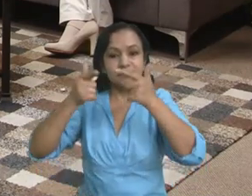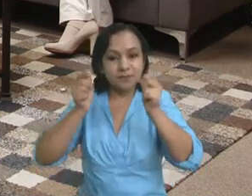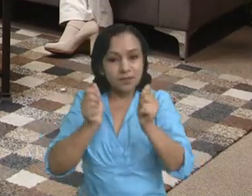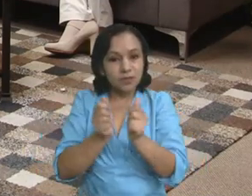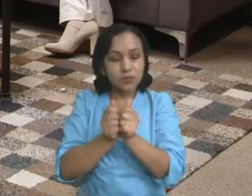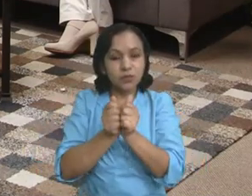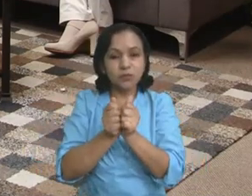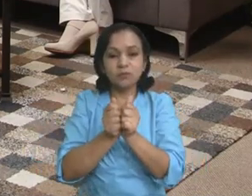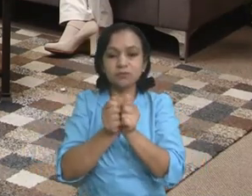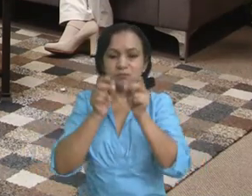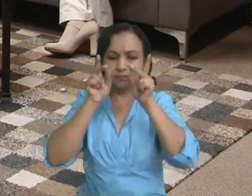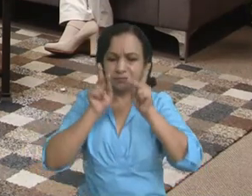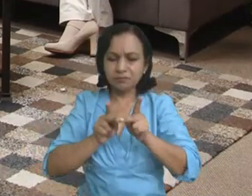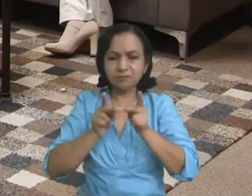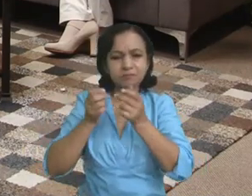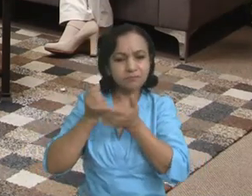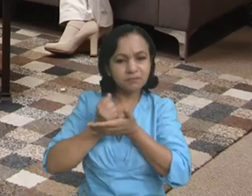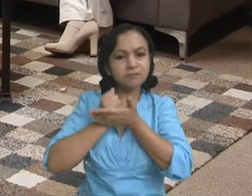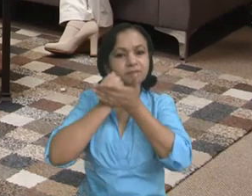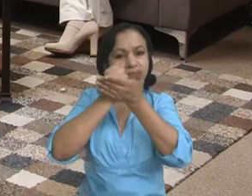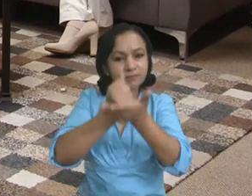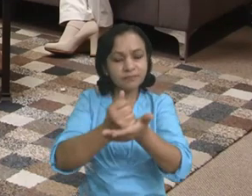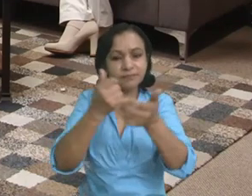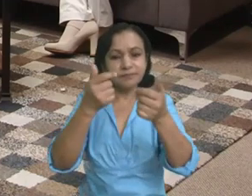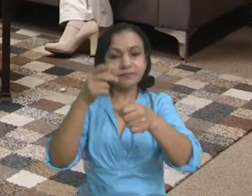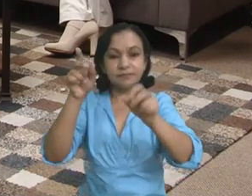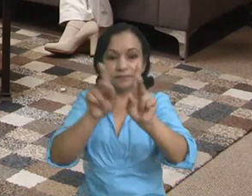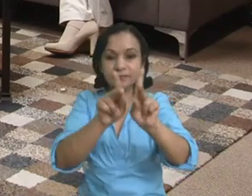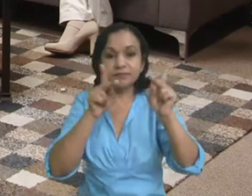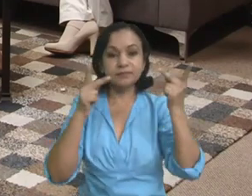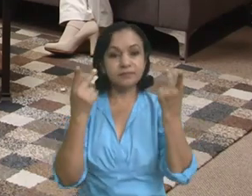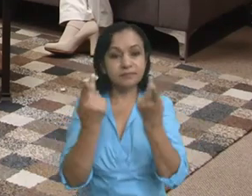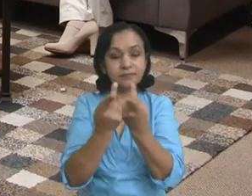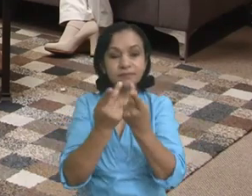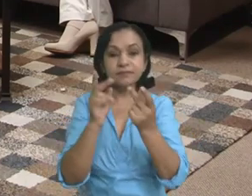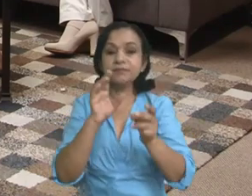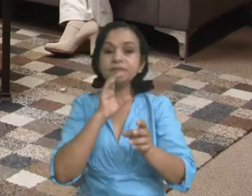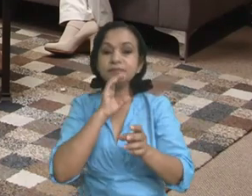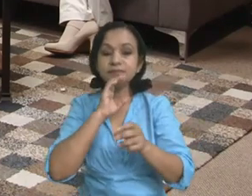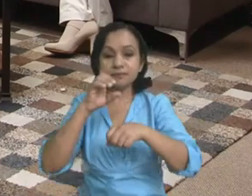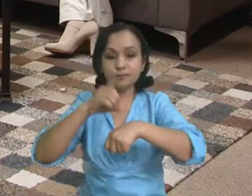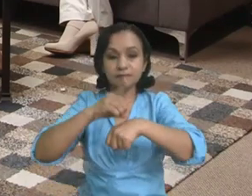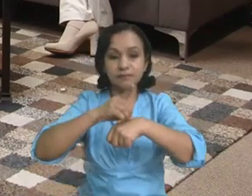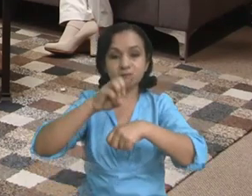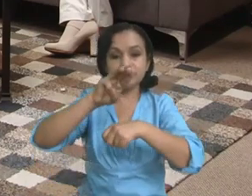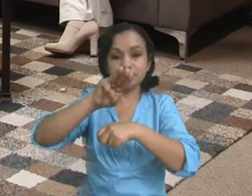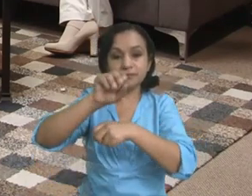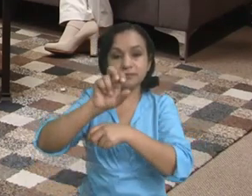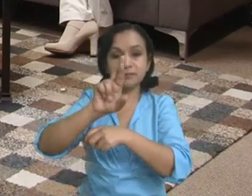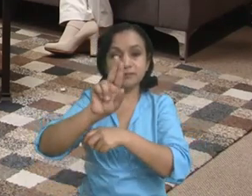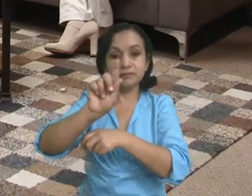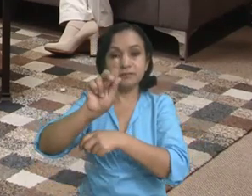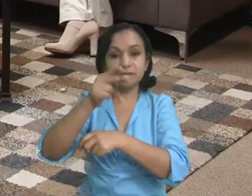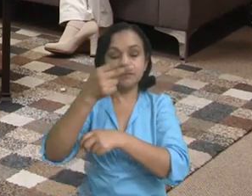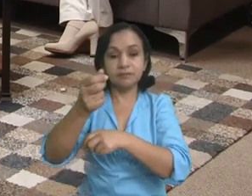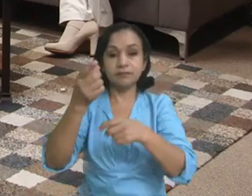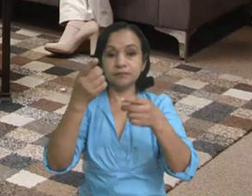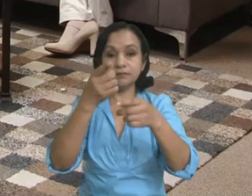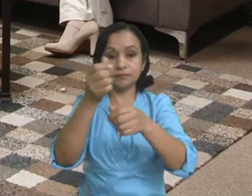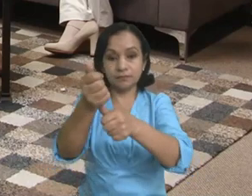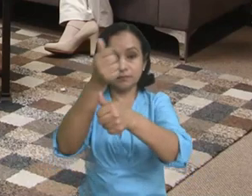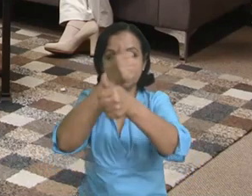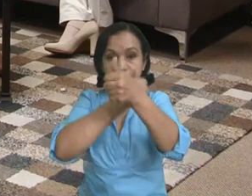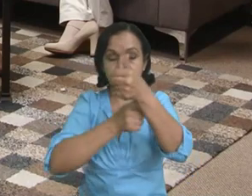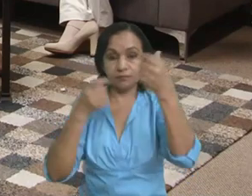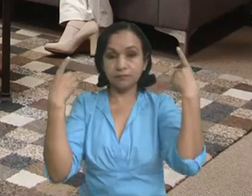brigadas, de esta solidaridad del pueblo cubano con el mundo. Con nosotros la doctora Marta Ayala, quien es vicedirectora general del